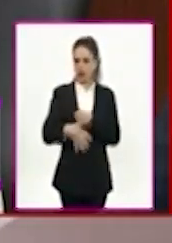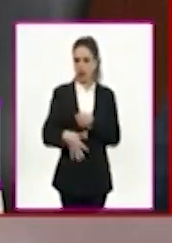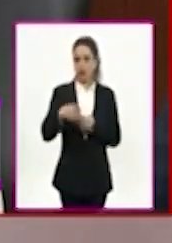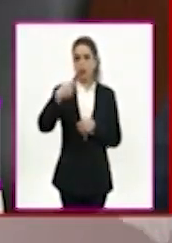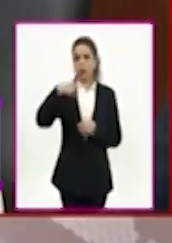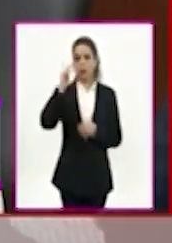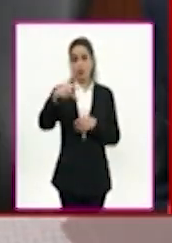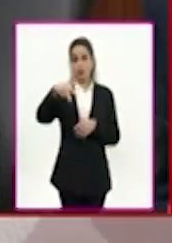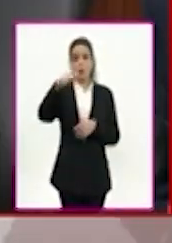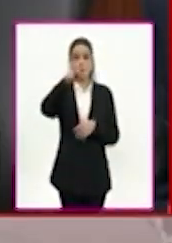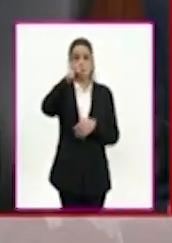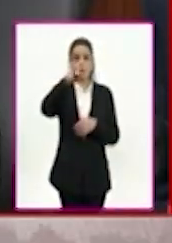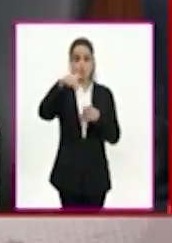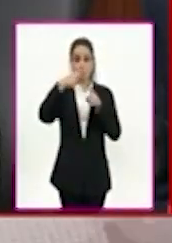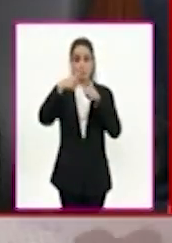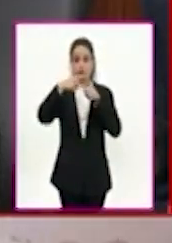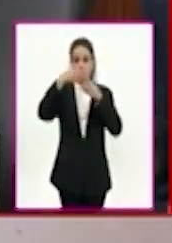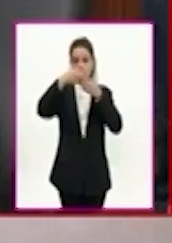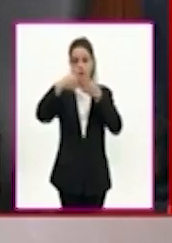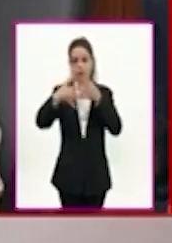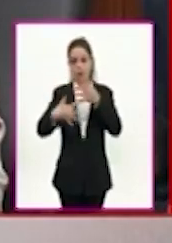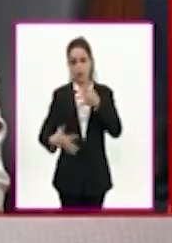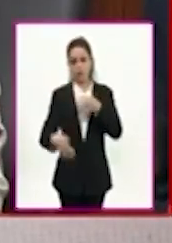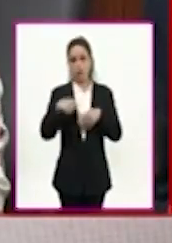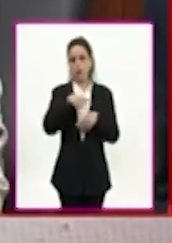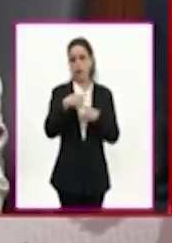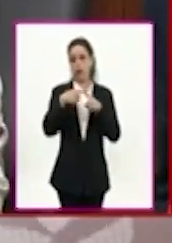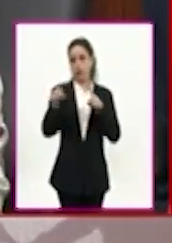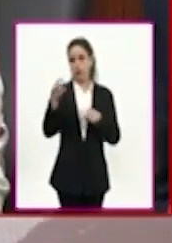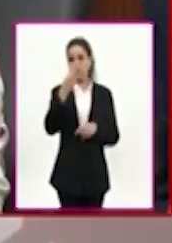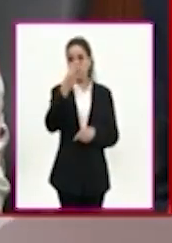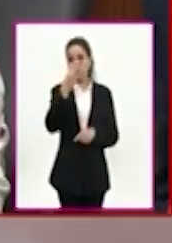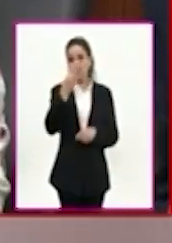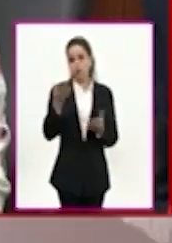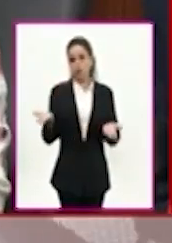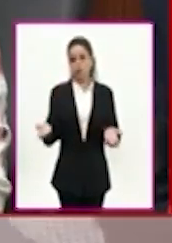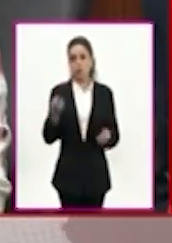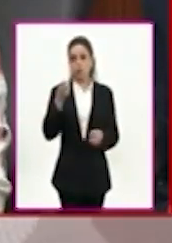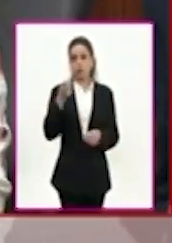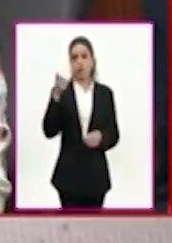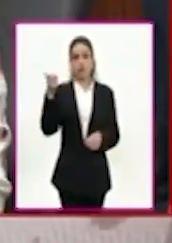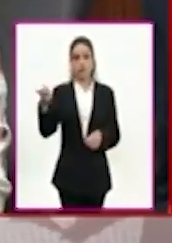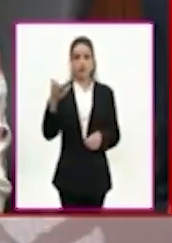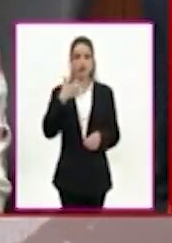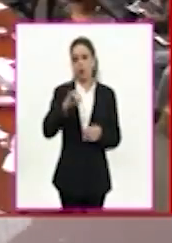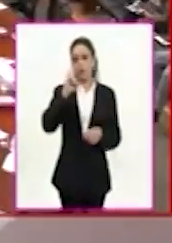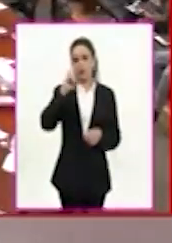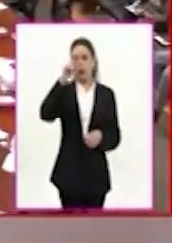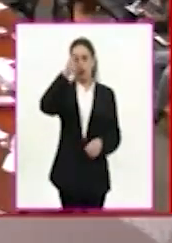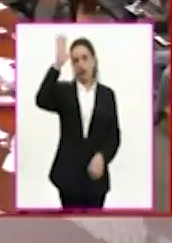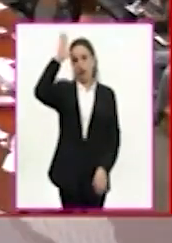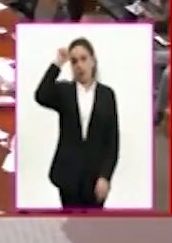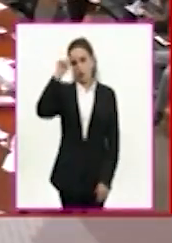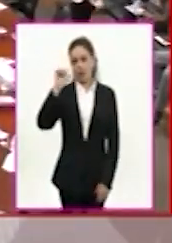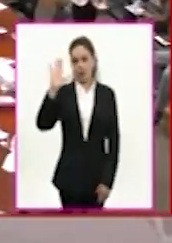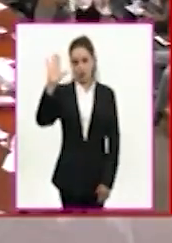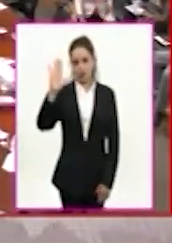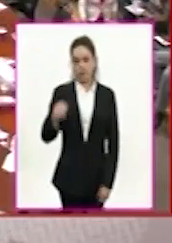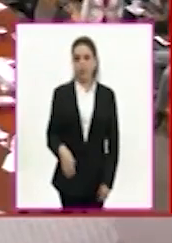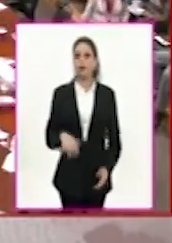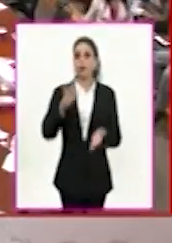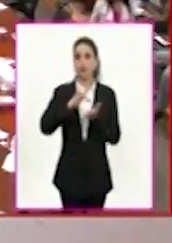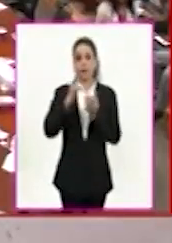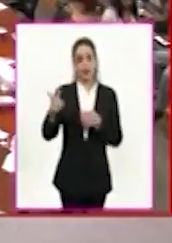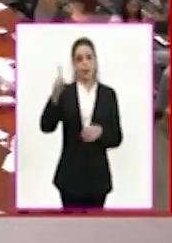bien a preservar para mantener viva la democracia. Uh-huh. No solo es el tema del financiamiento, aunque por supuesto que el dinero